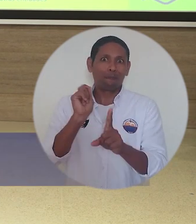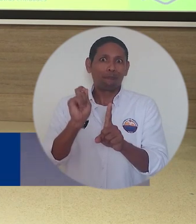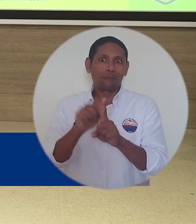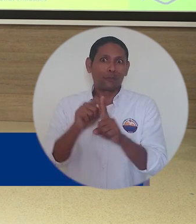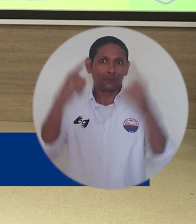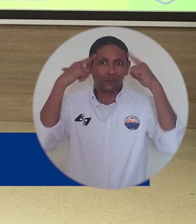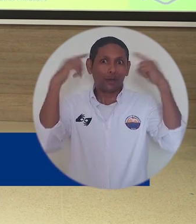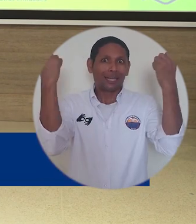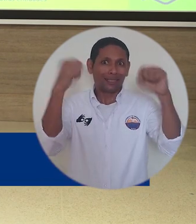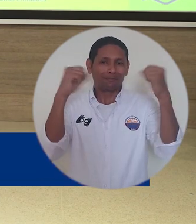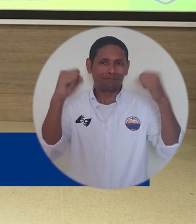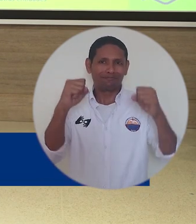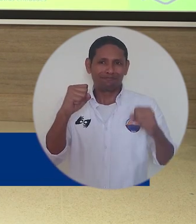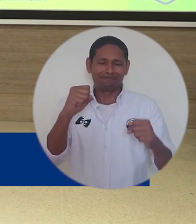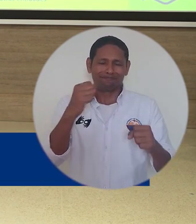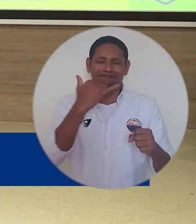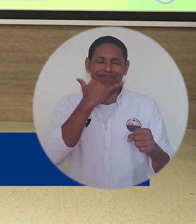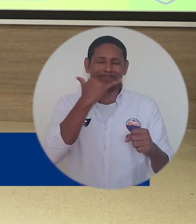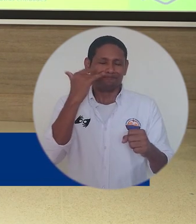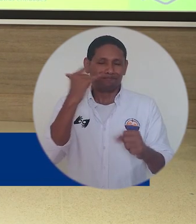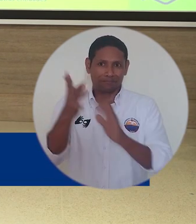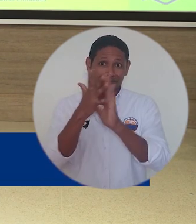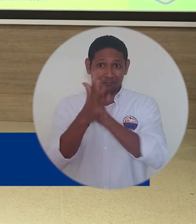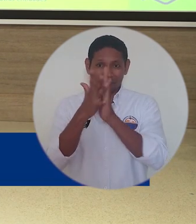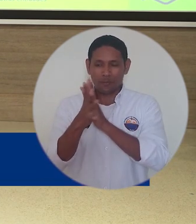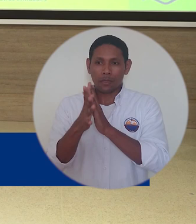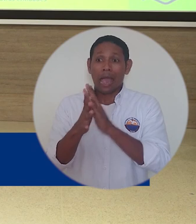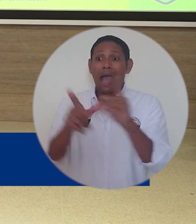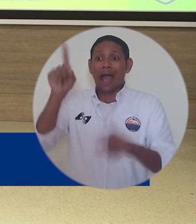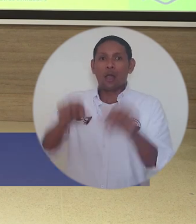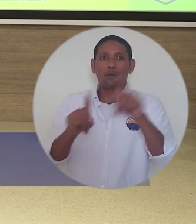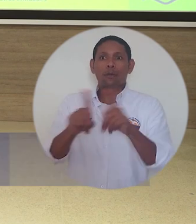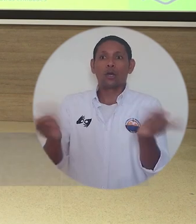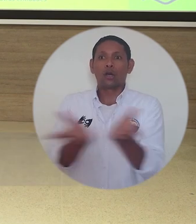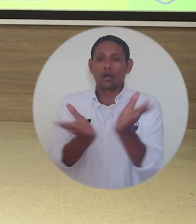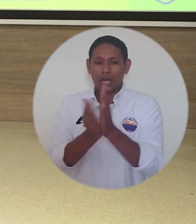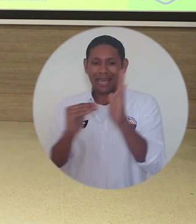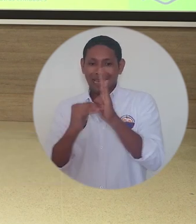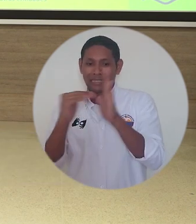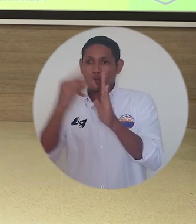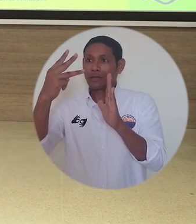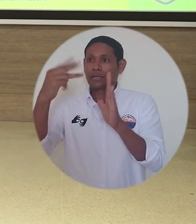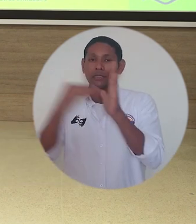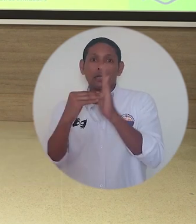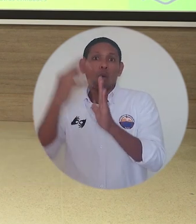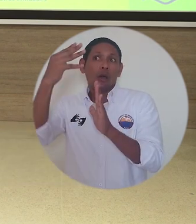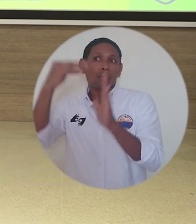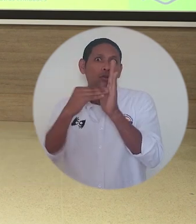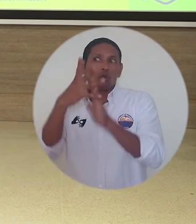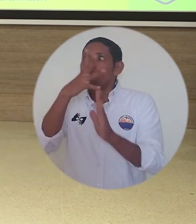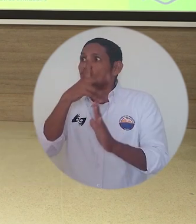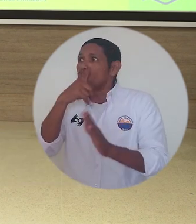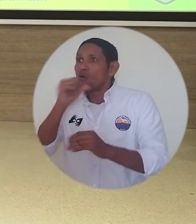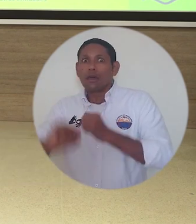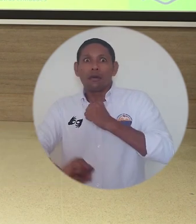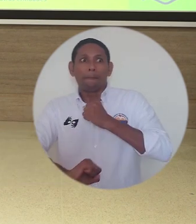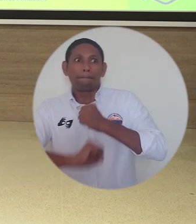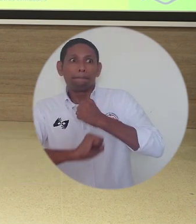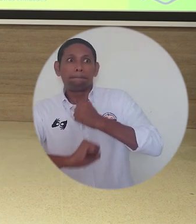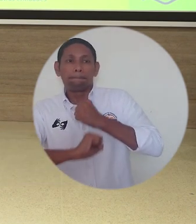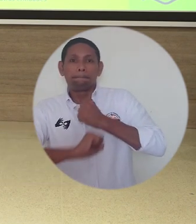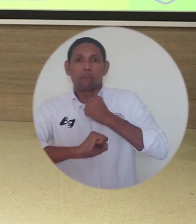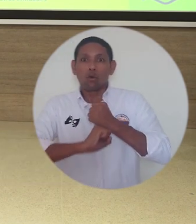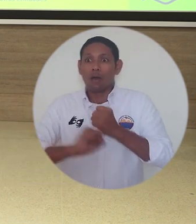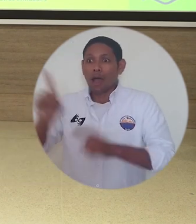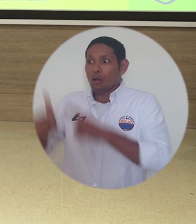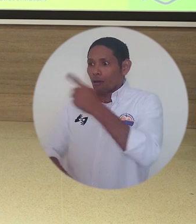situación preocupante para estudiantes que hacen parte, digamos, del trato 3, 4 o 5, que no hay apoyos.